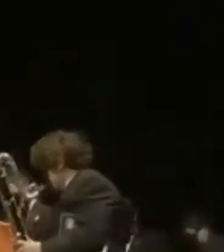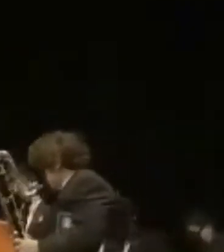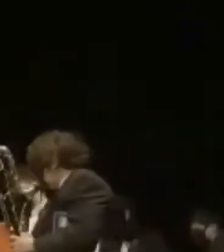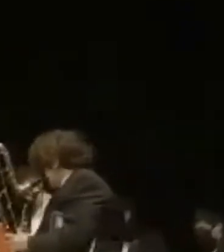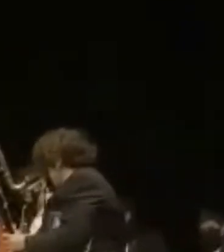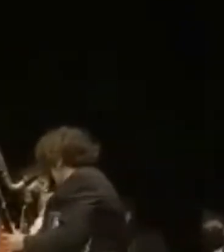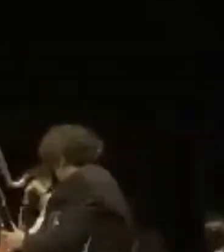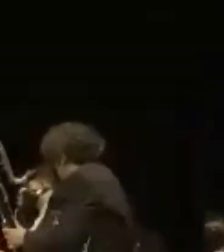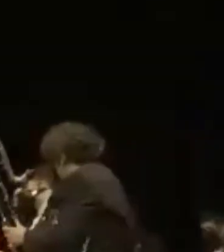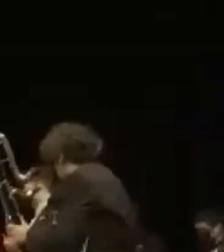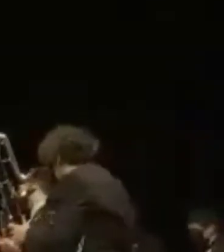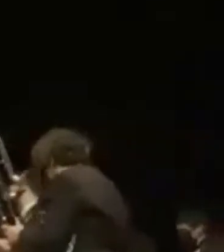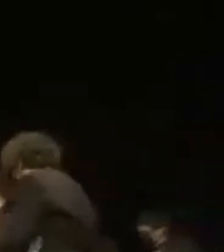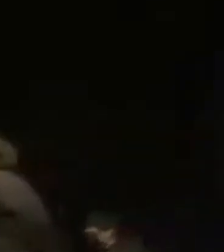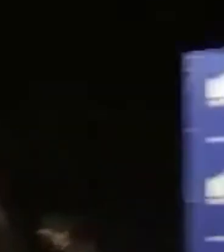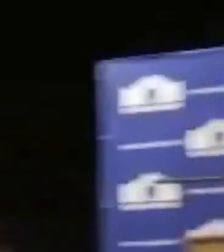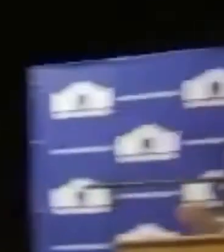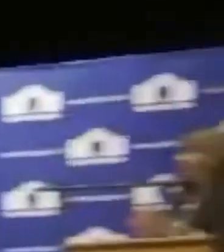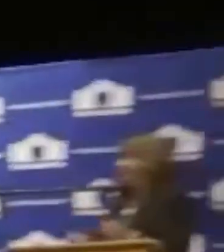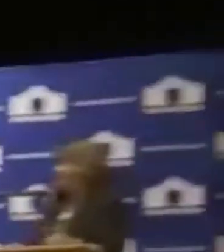de Burbank.